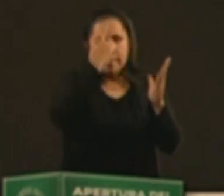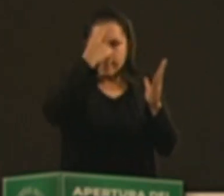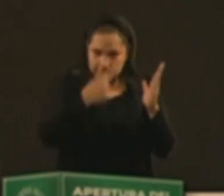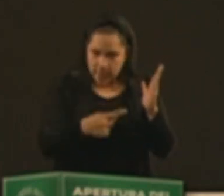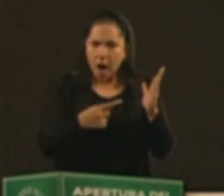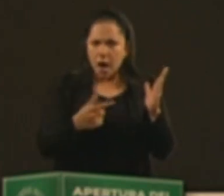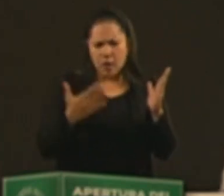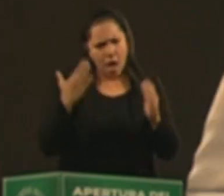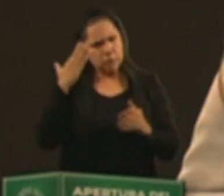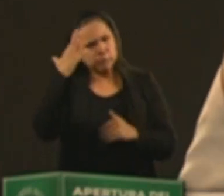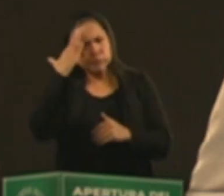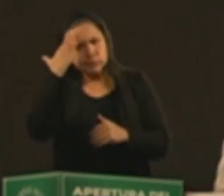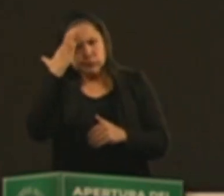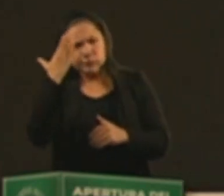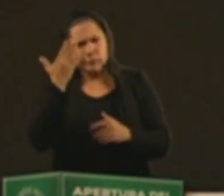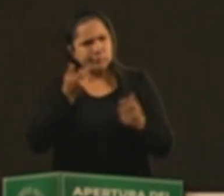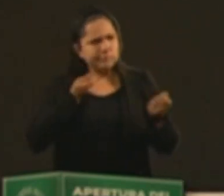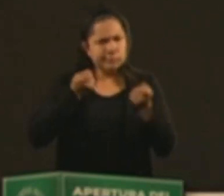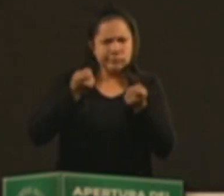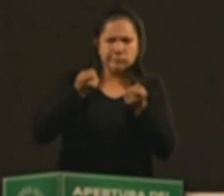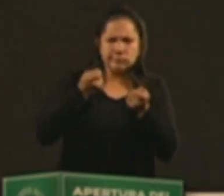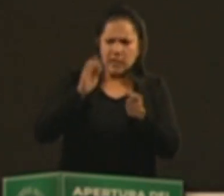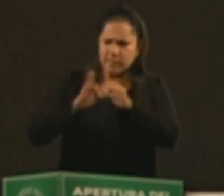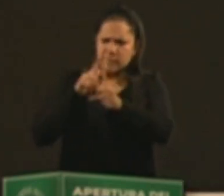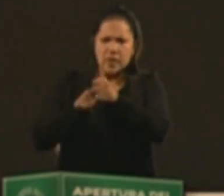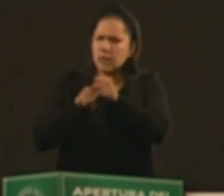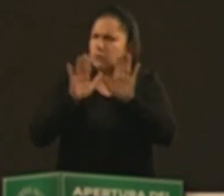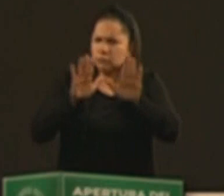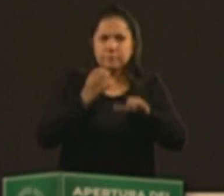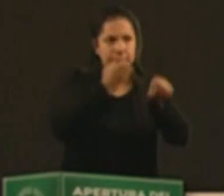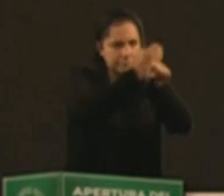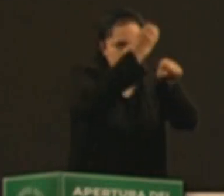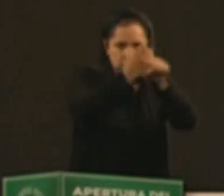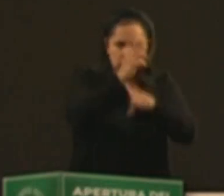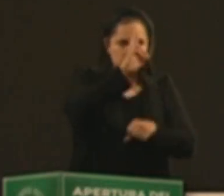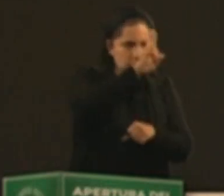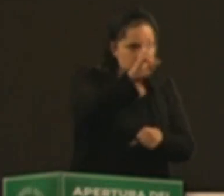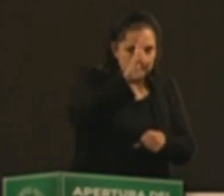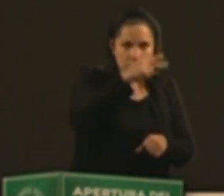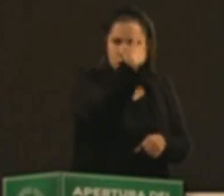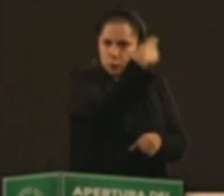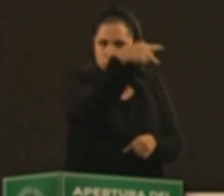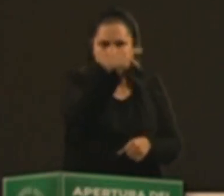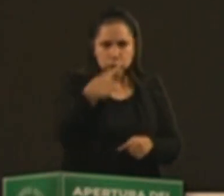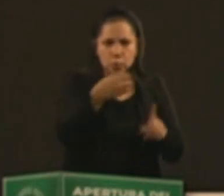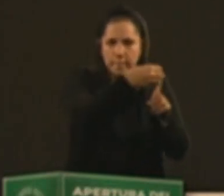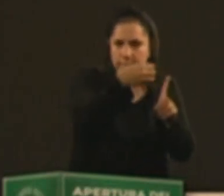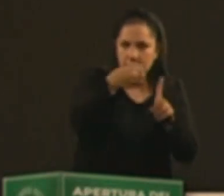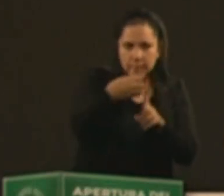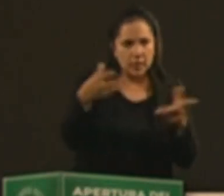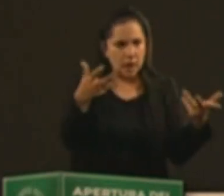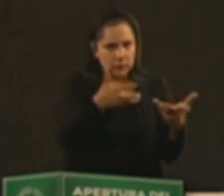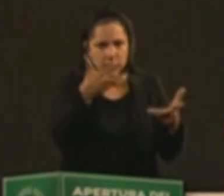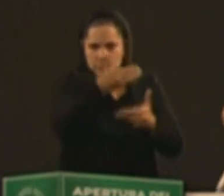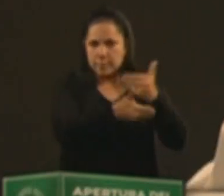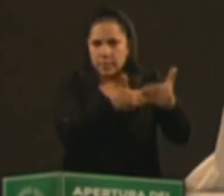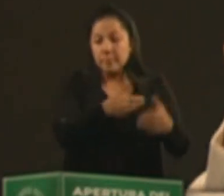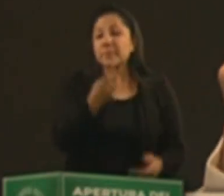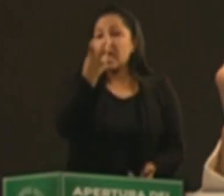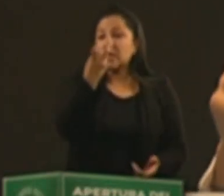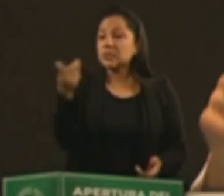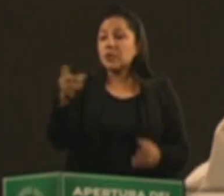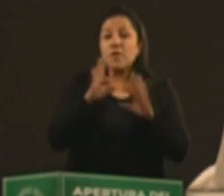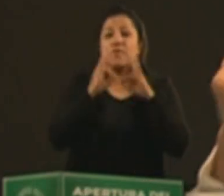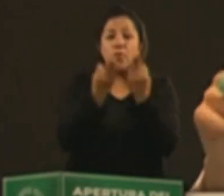cada municipio de nuestro país. Y frente a la vieja política, México tiene opción. Y esa